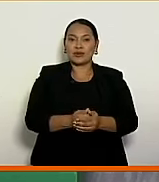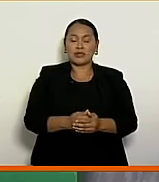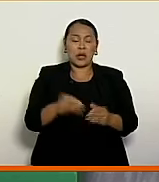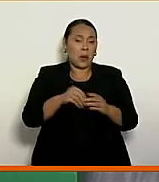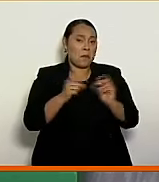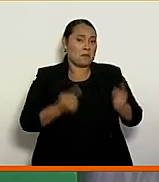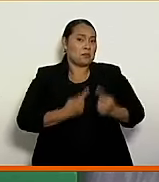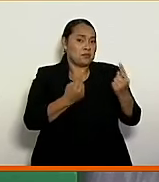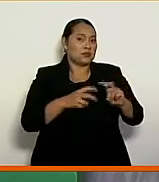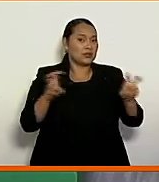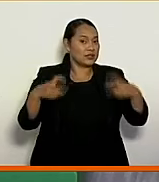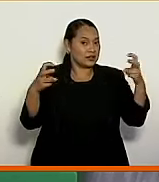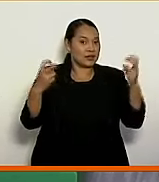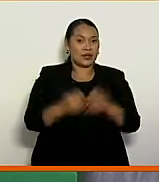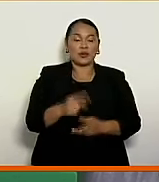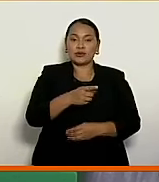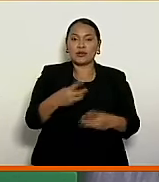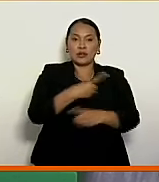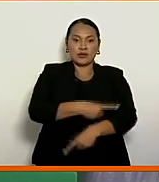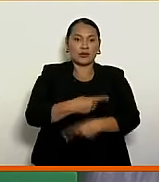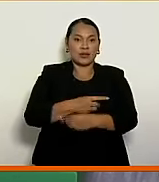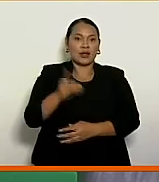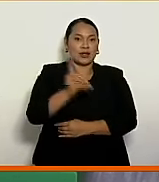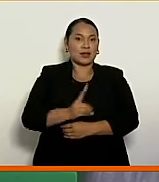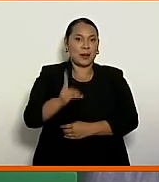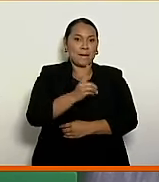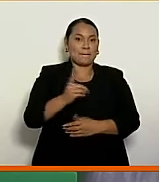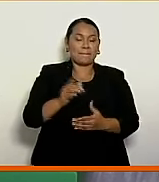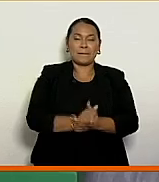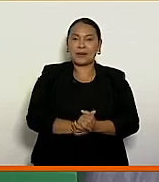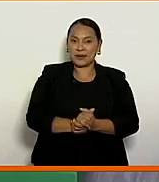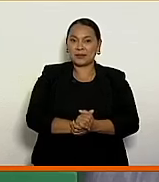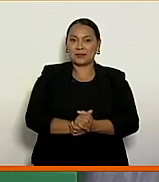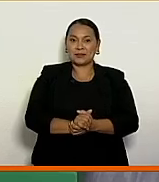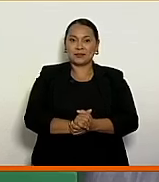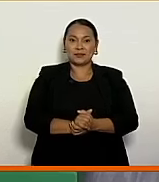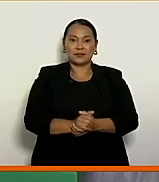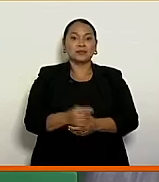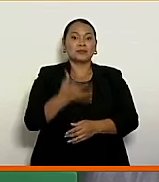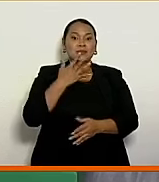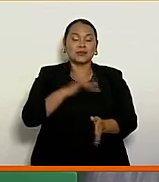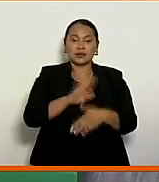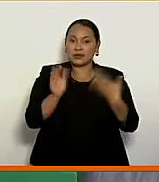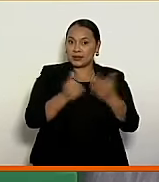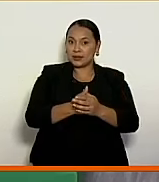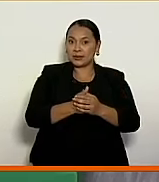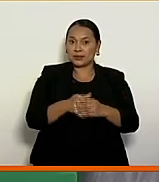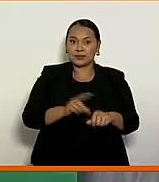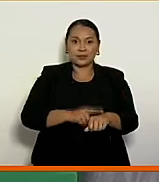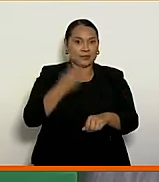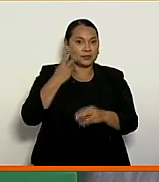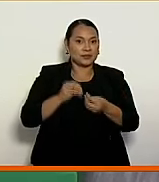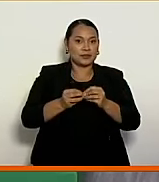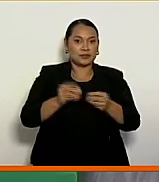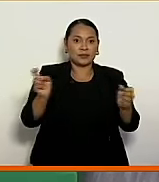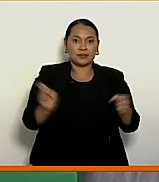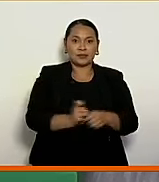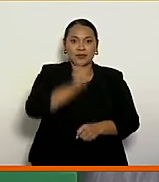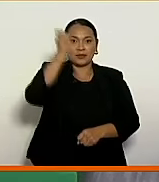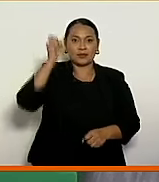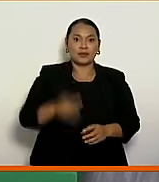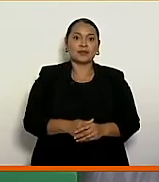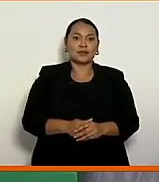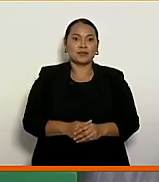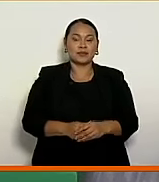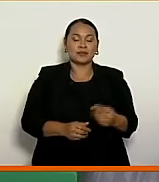Yo soy Diaria porque gano. Y con mi premio, domingueo. Y es así como vamos a conocer ese afortunado número ganador. Y ese primer